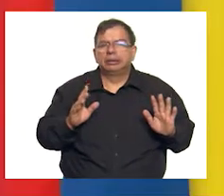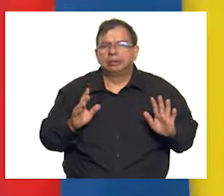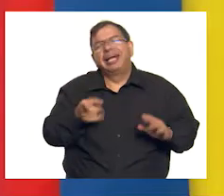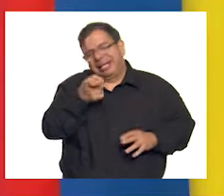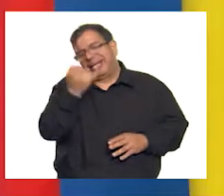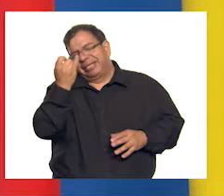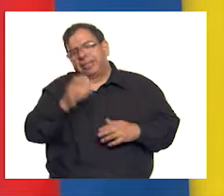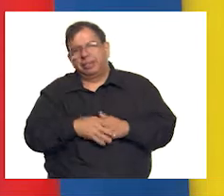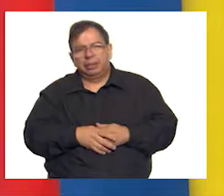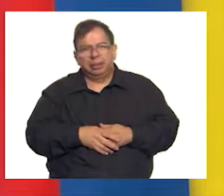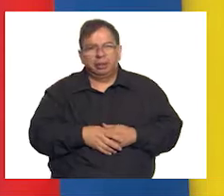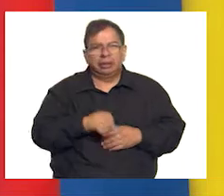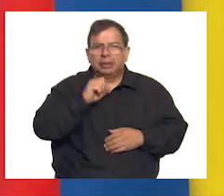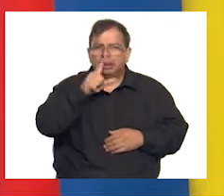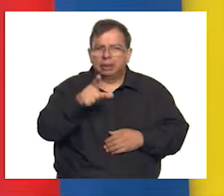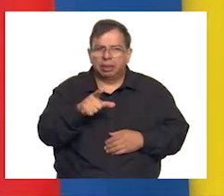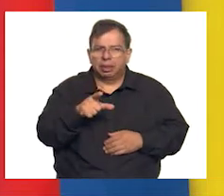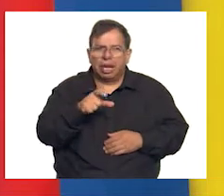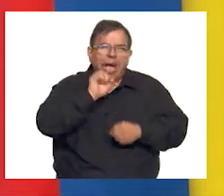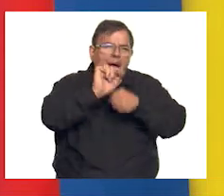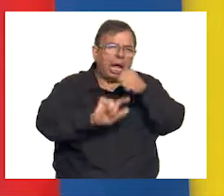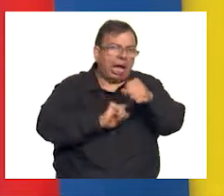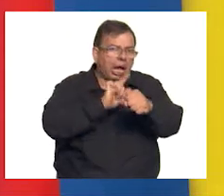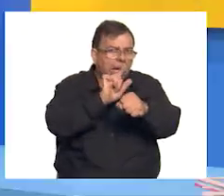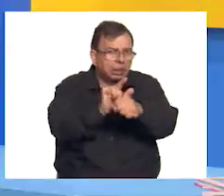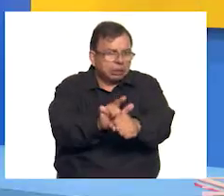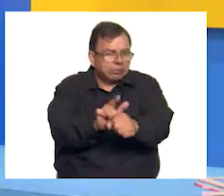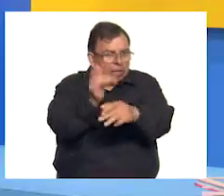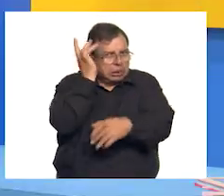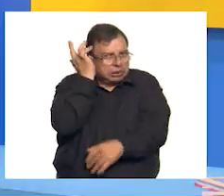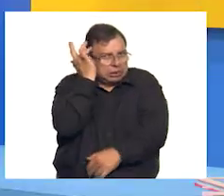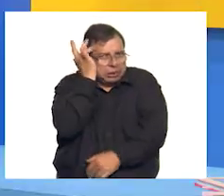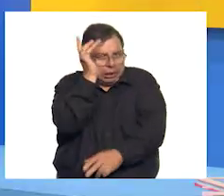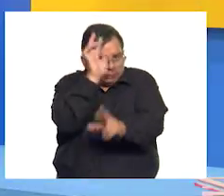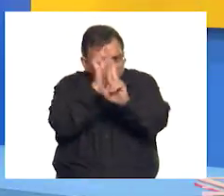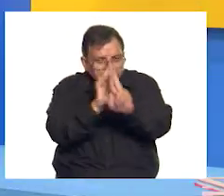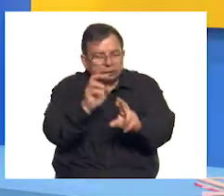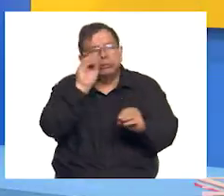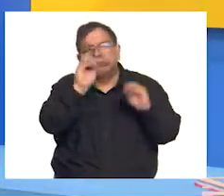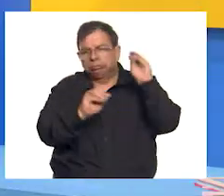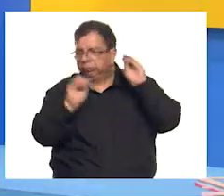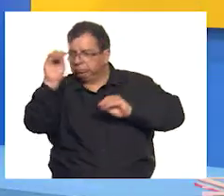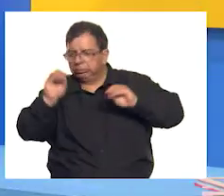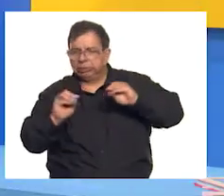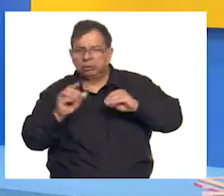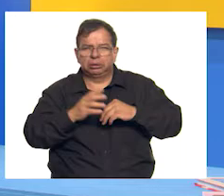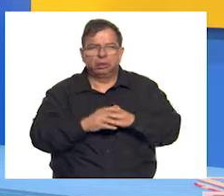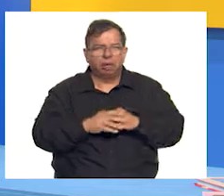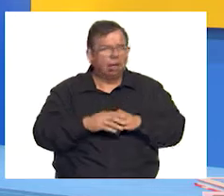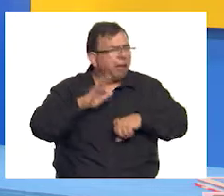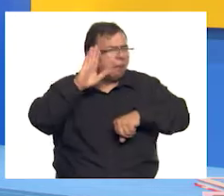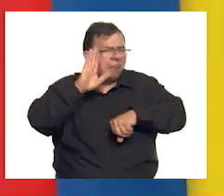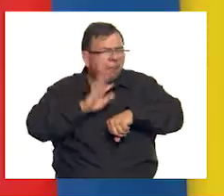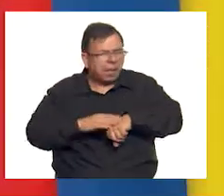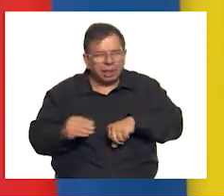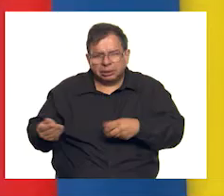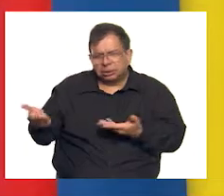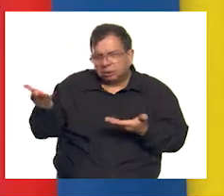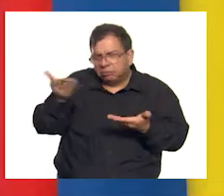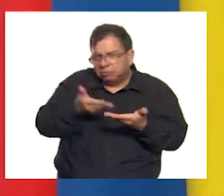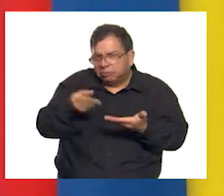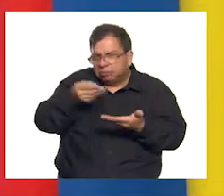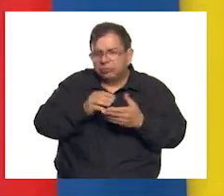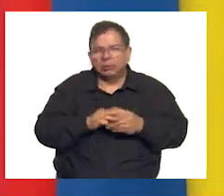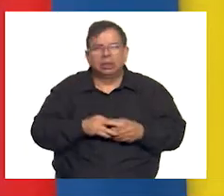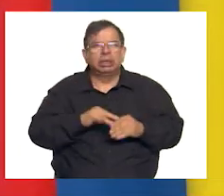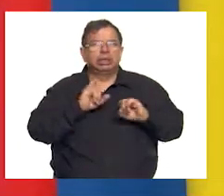idea. Y por supuesto también incluir sus animales sagrados. Muy bien, María. ¿Integraste algo más a tu propuesta? Claro,